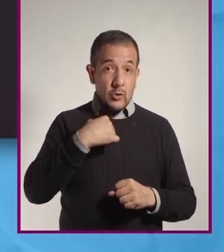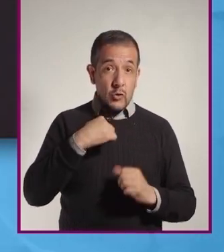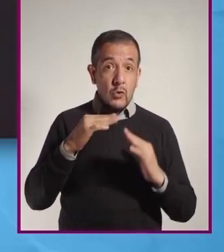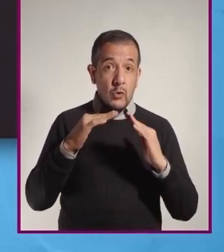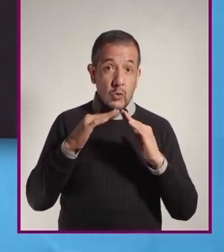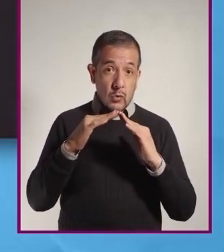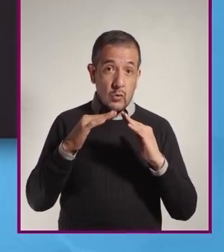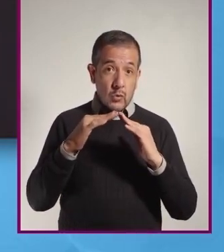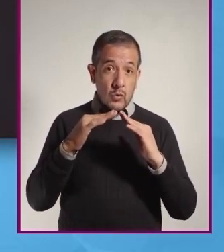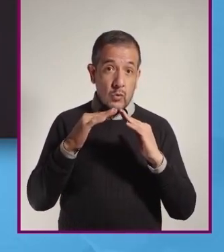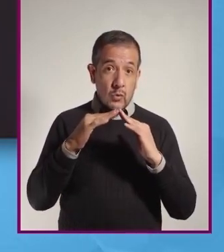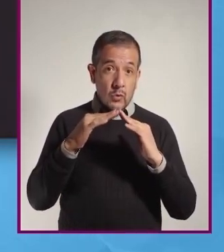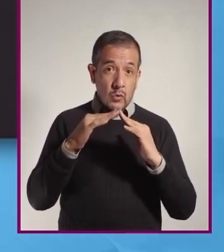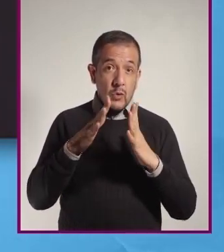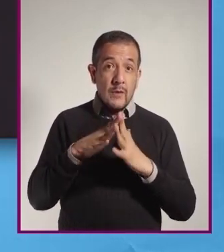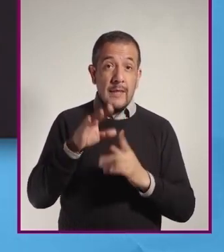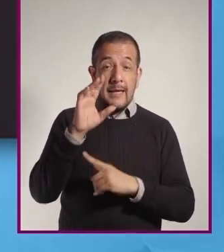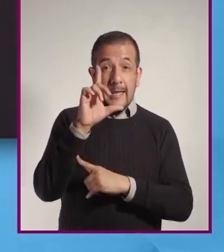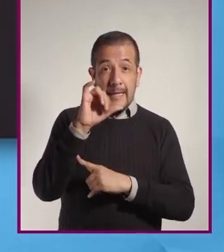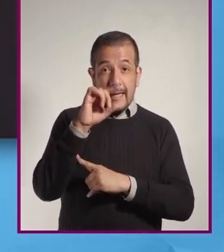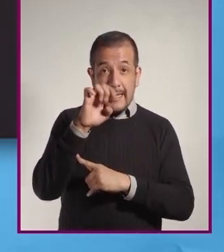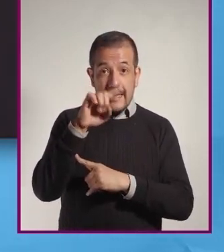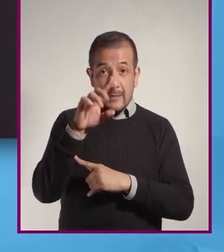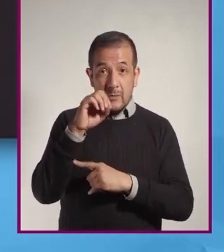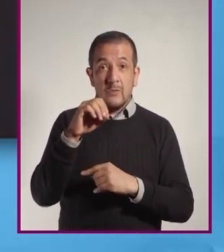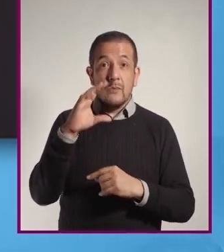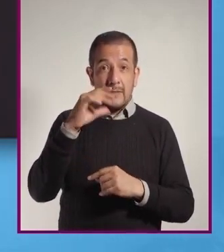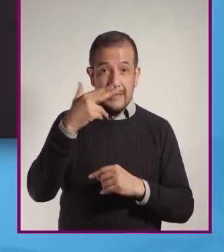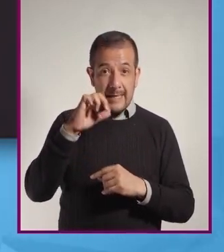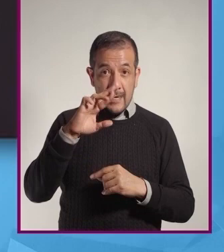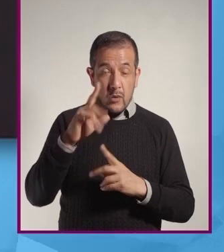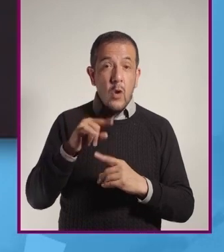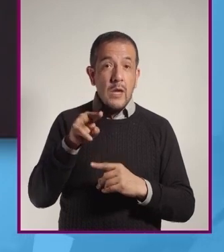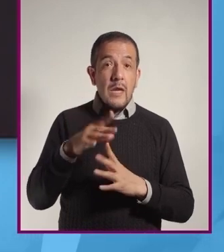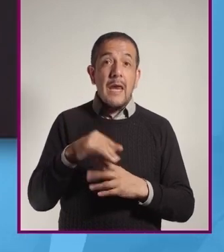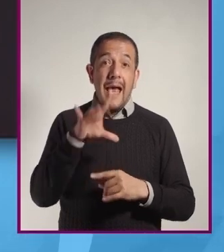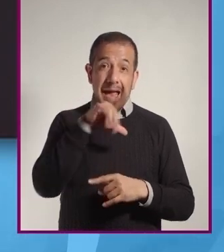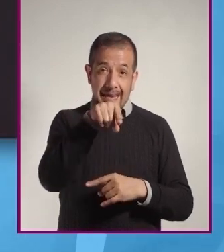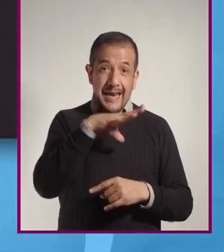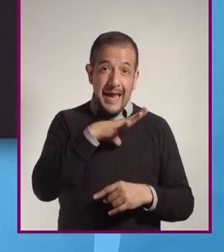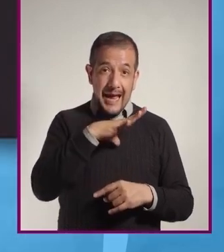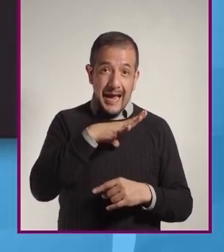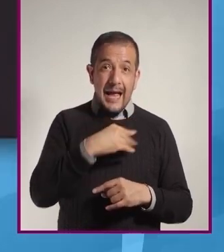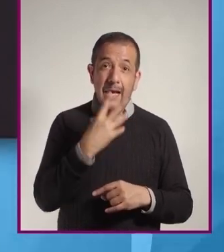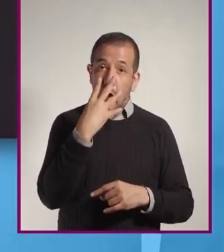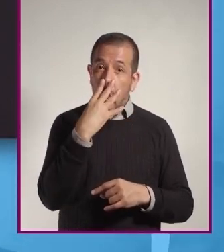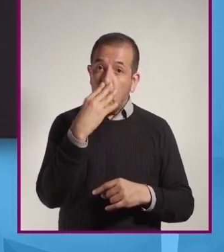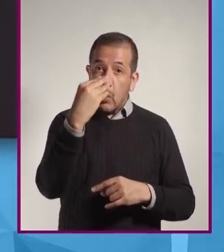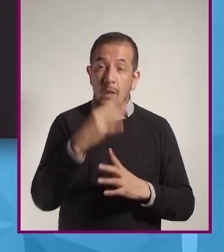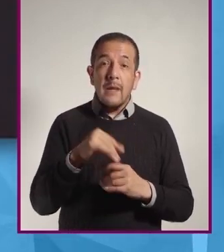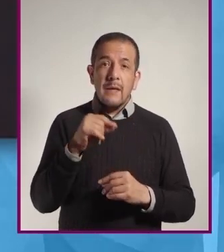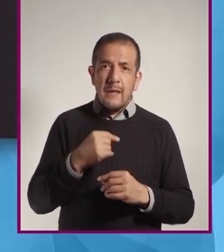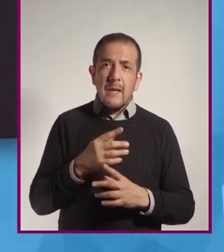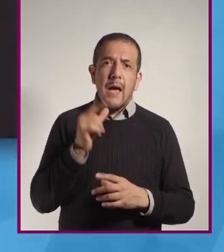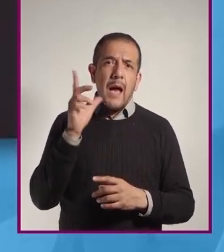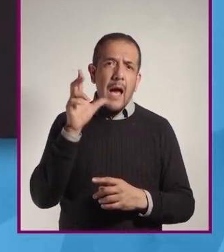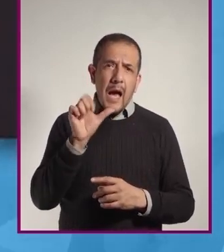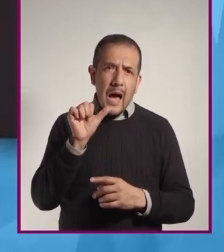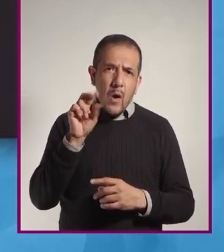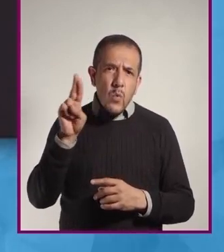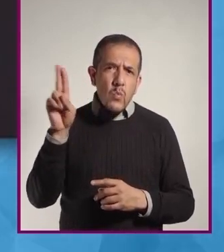vivo cerca de un lienzo charro donde tienen coyotes y en la noche se escucha cómo aúllan y parte también de